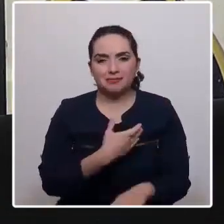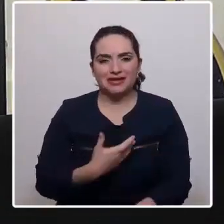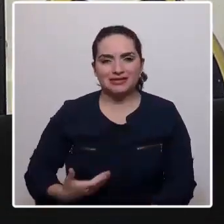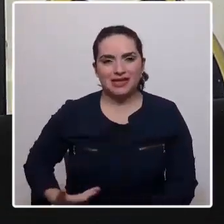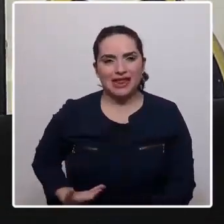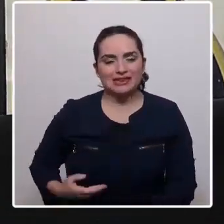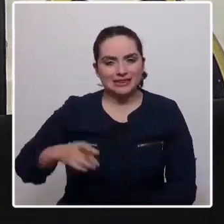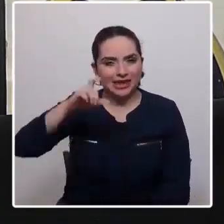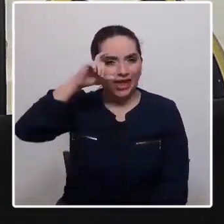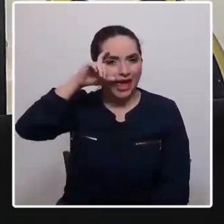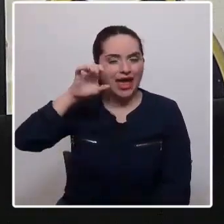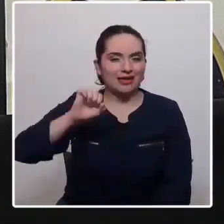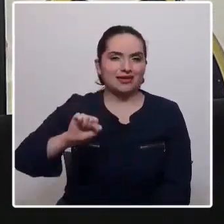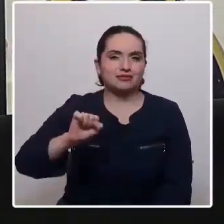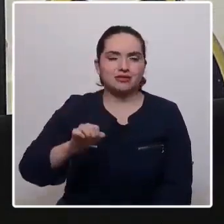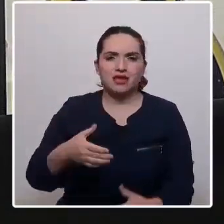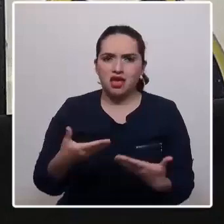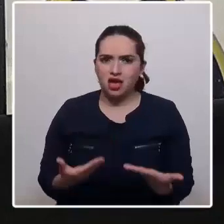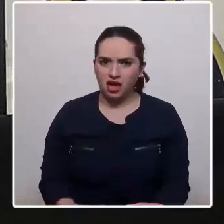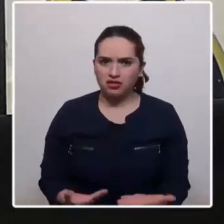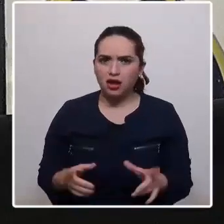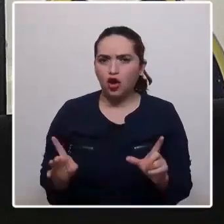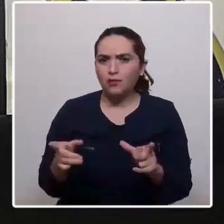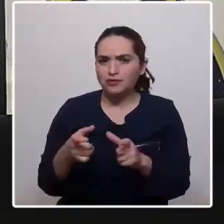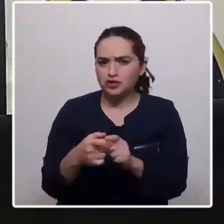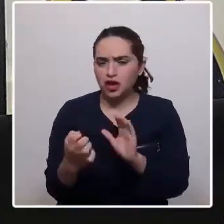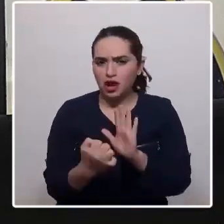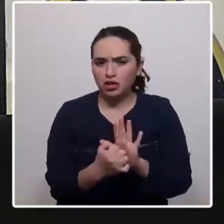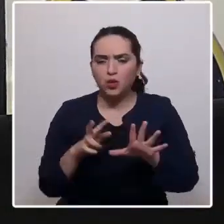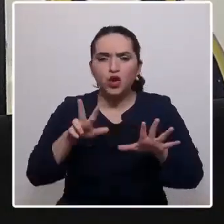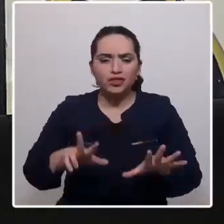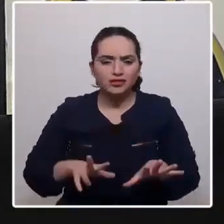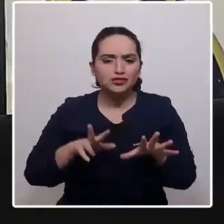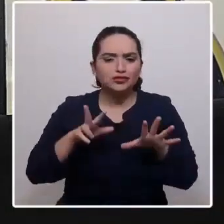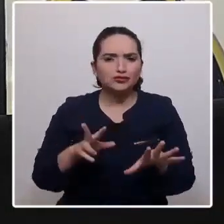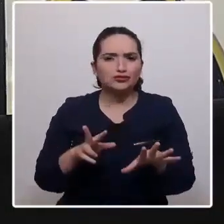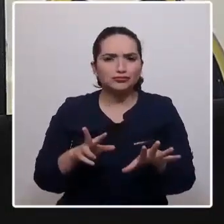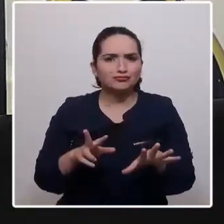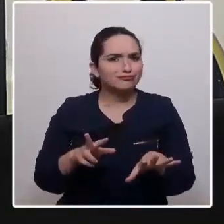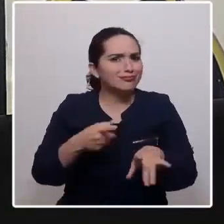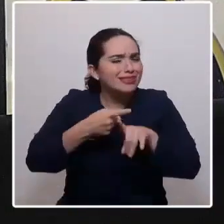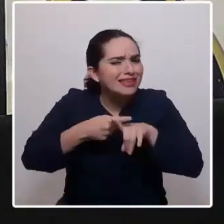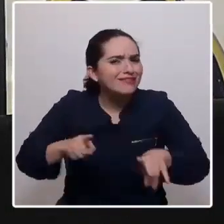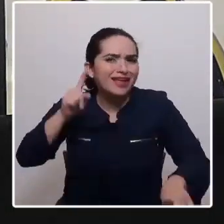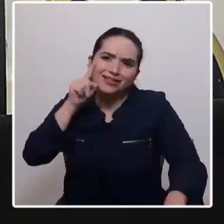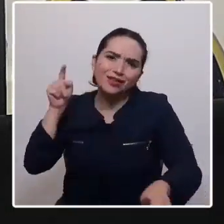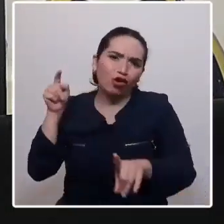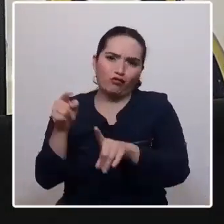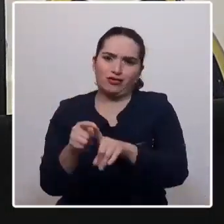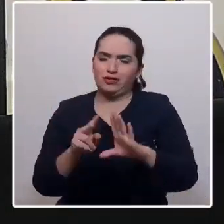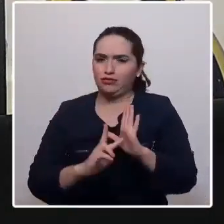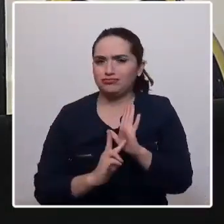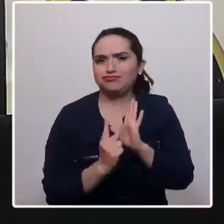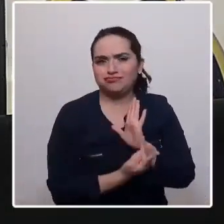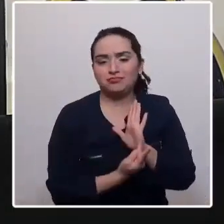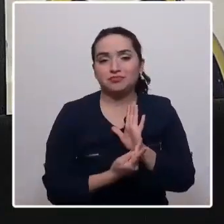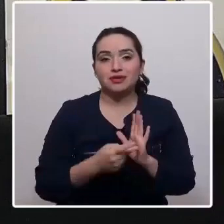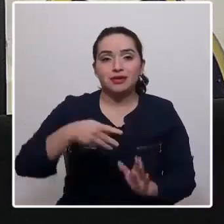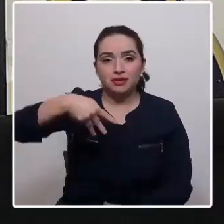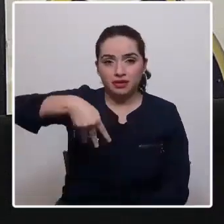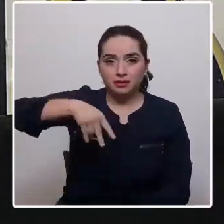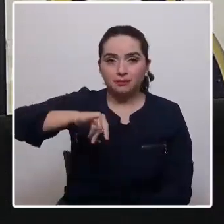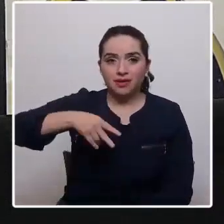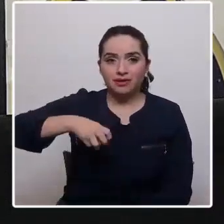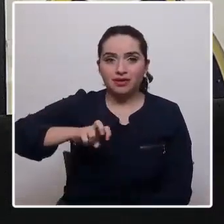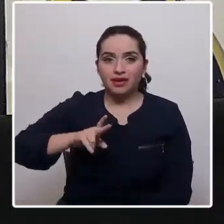Sin embargo, la propuesta que hace esta comisión en su artículo 18 se aleja del espíritu y torna que los minerales tengan